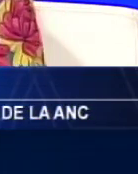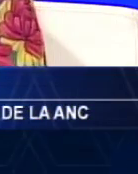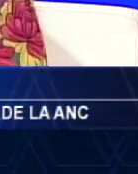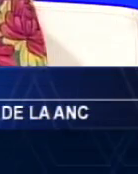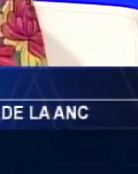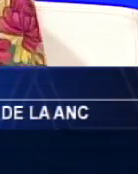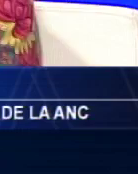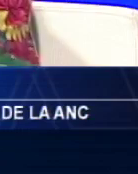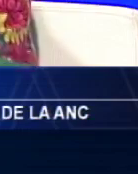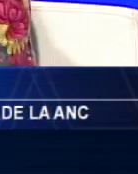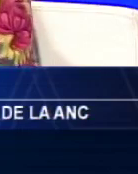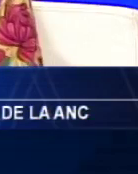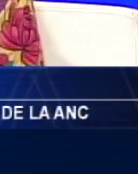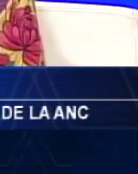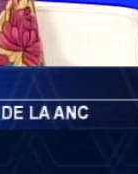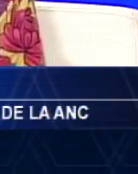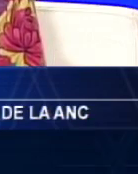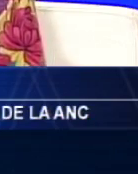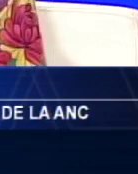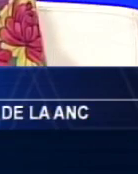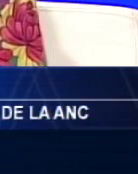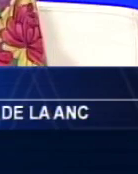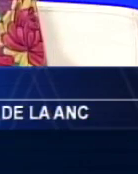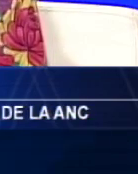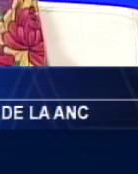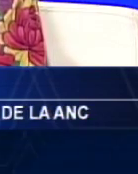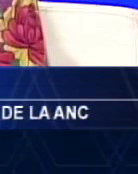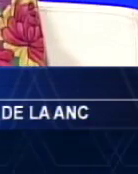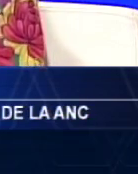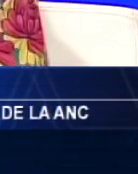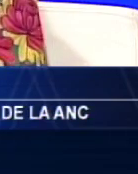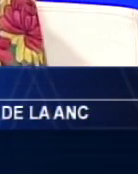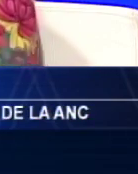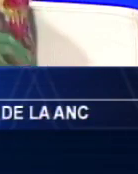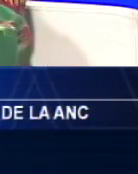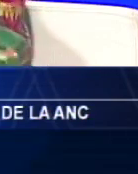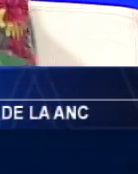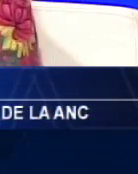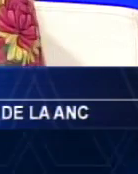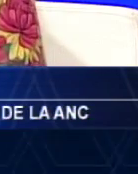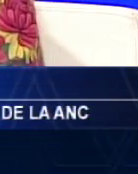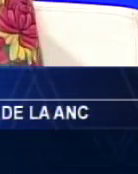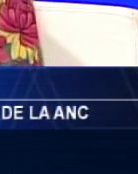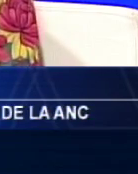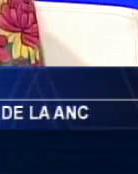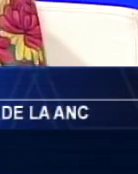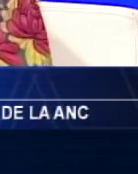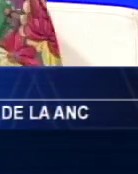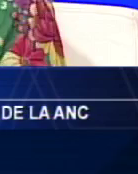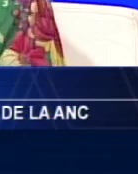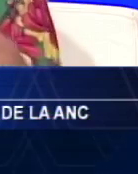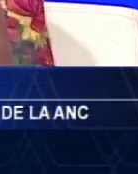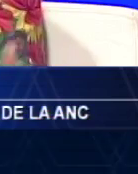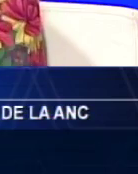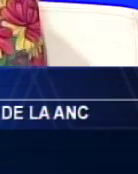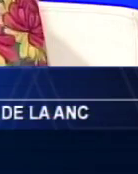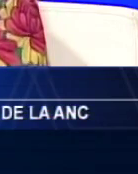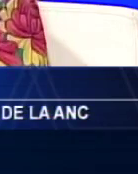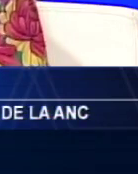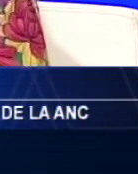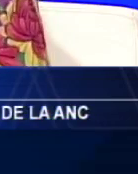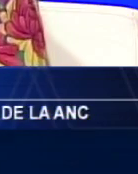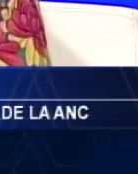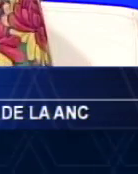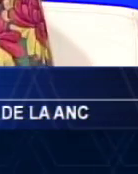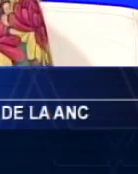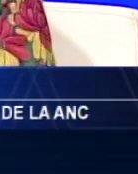de Venezuela. Es una vergüenza tener un poder como ese instalado al frente de una dirección política que no supo qué hacer con